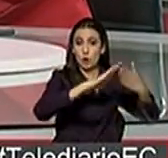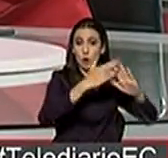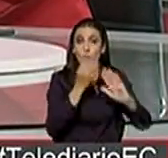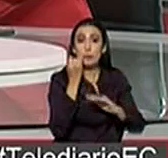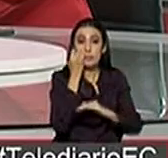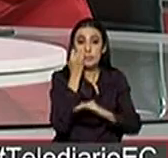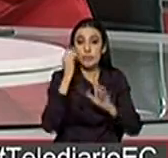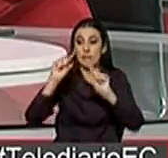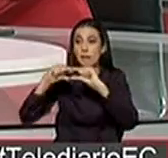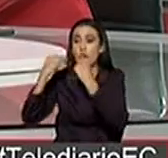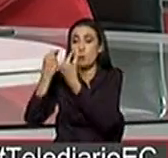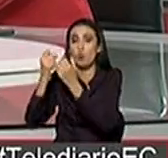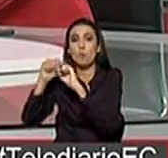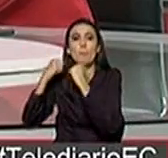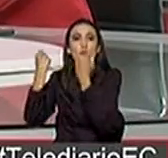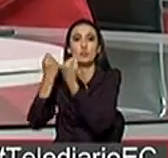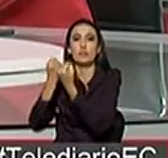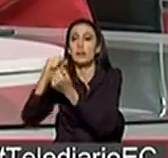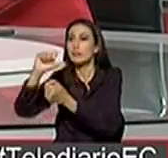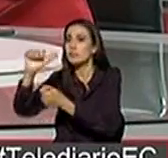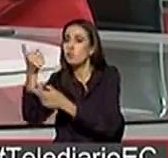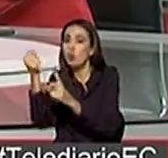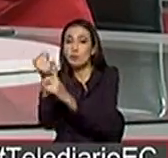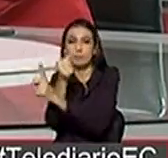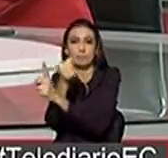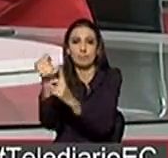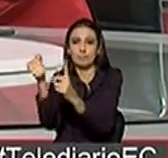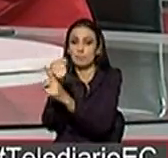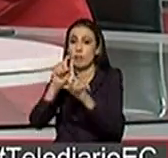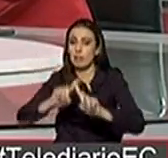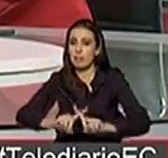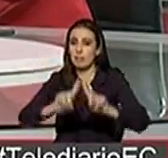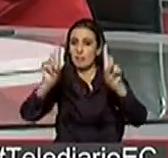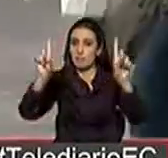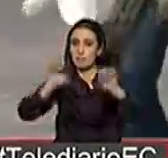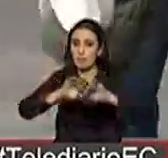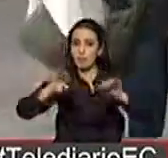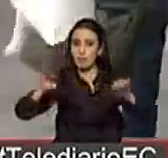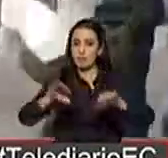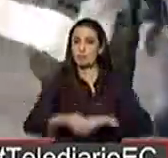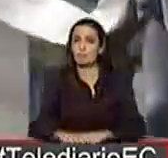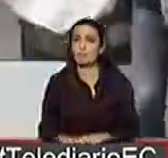de otros hechos violentos ocurridos en los últimos días en el país